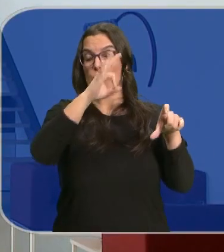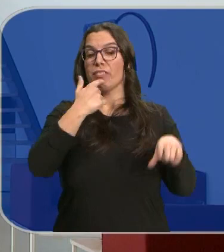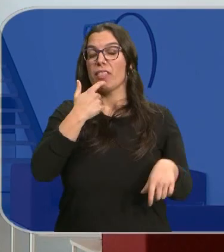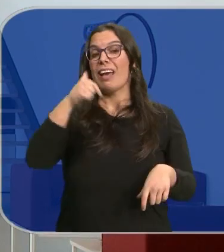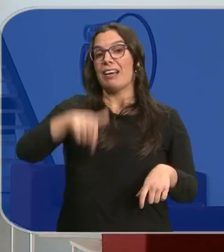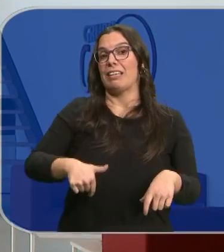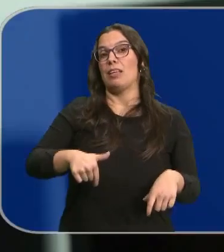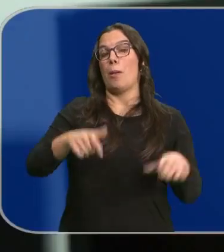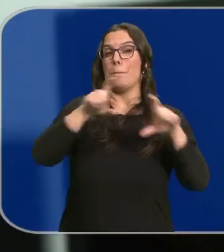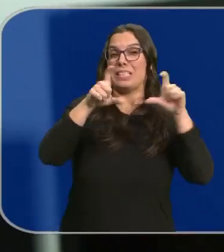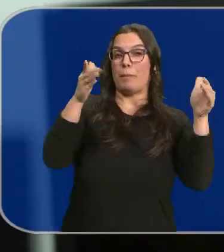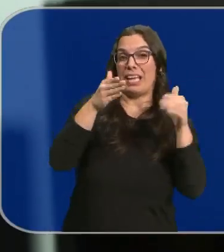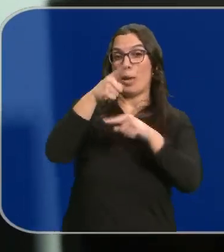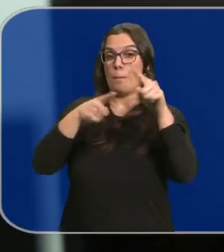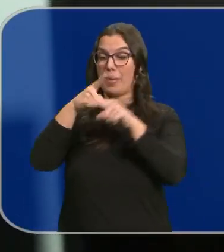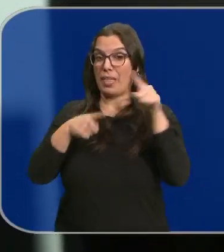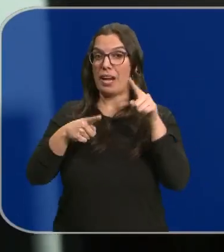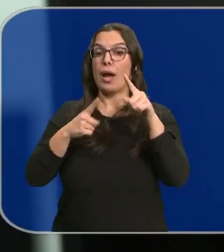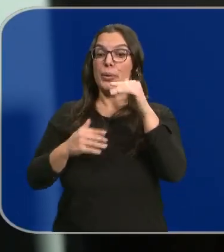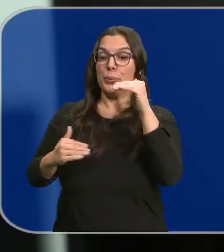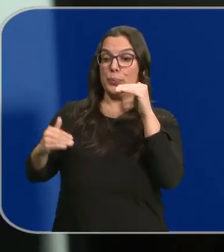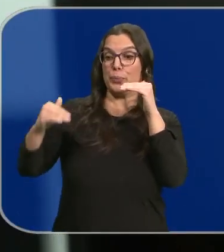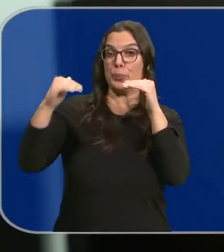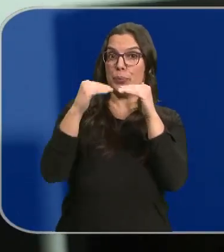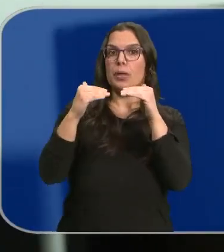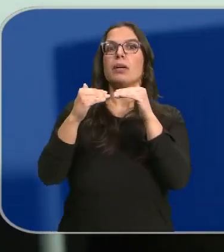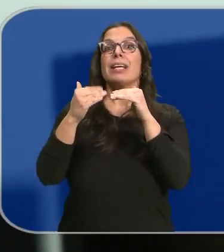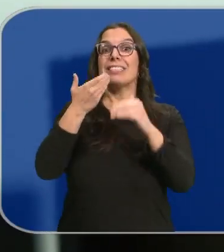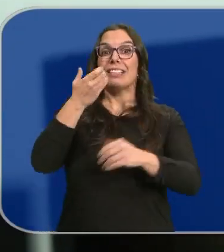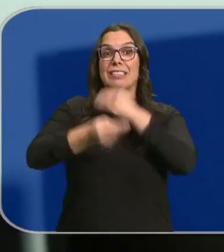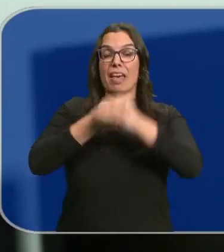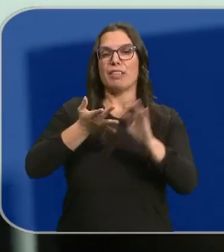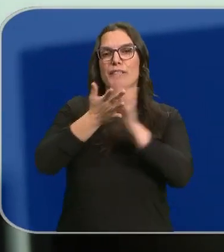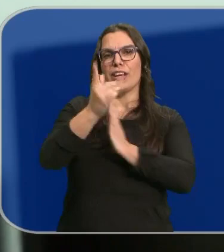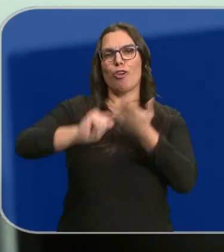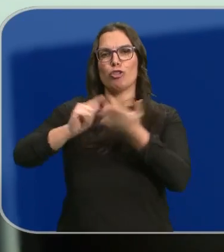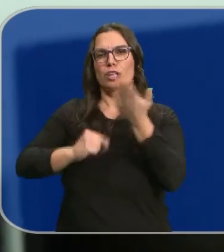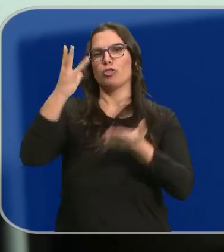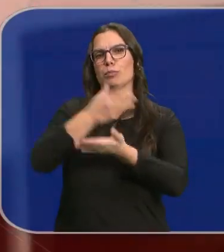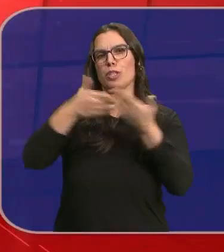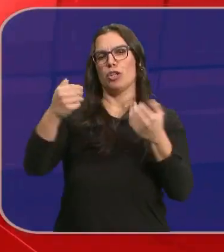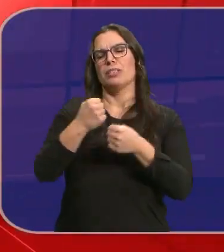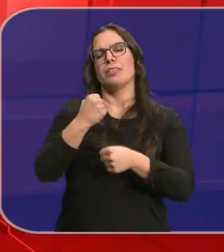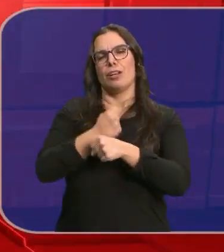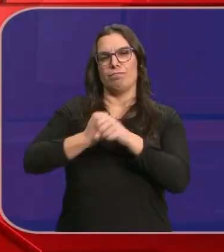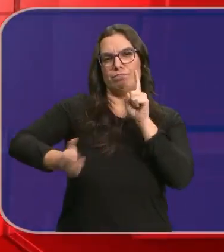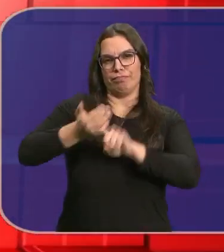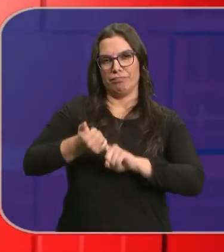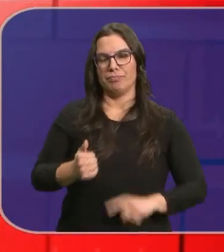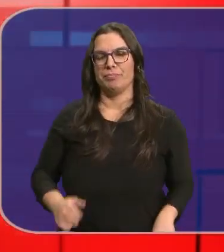brecha de género en la pequeña y mediana empresa crearía cerca de 3 millones de empleos en nuestro país.